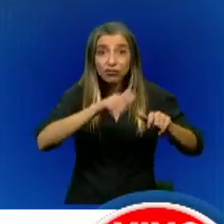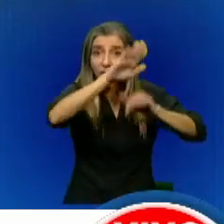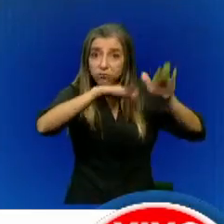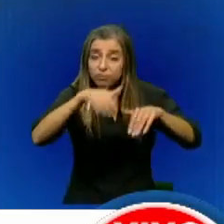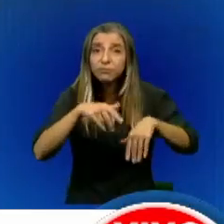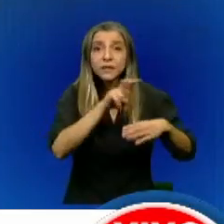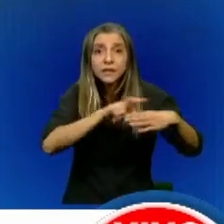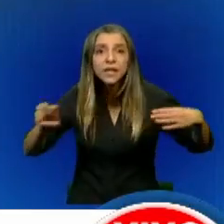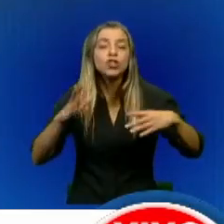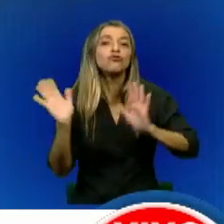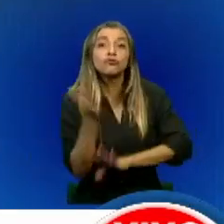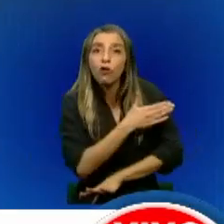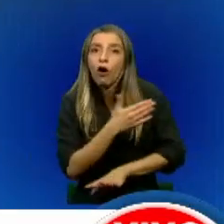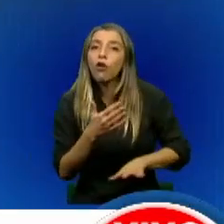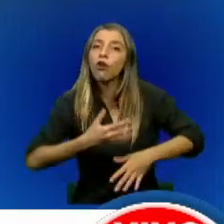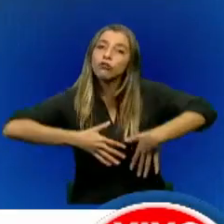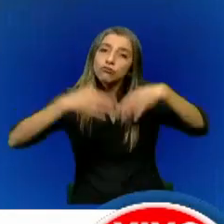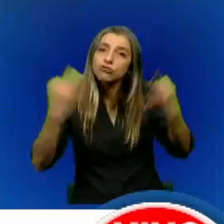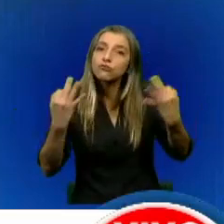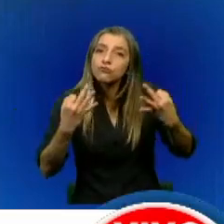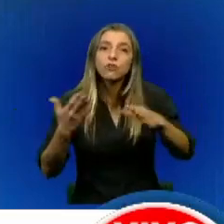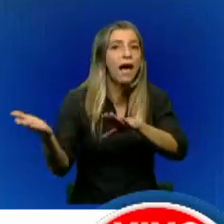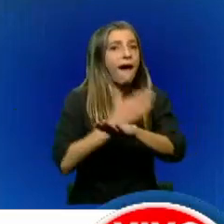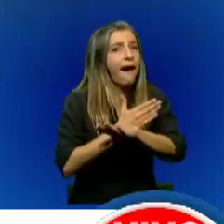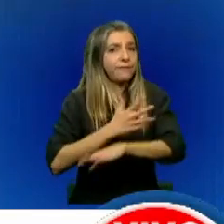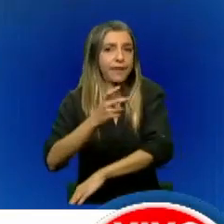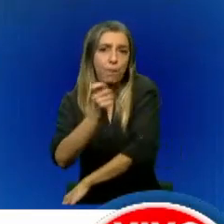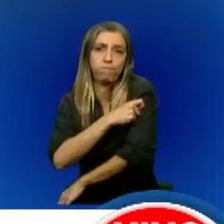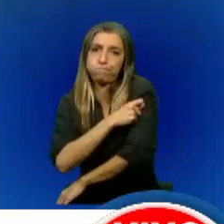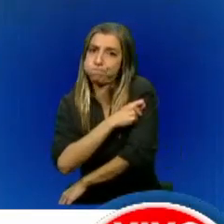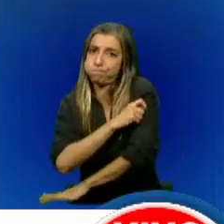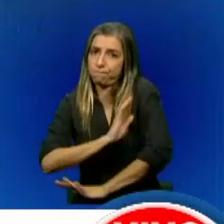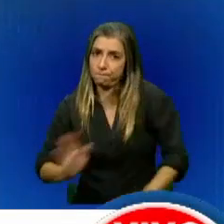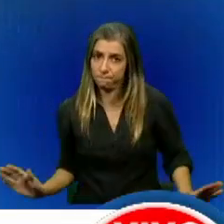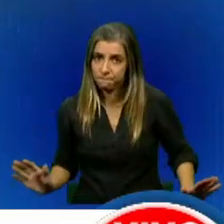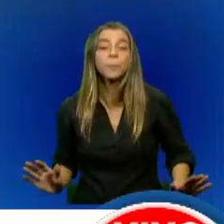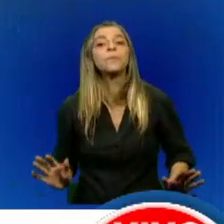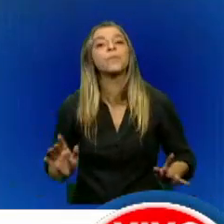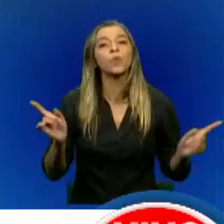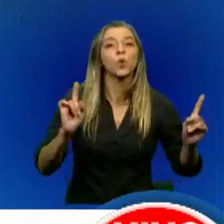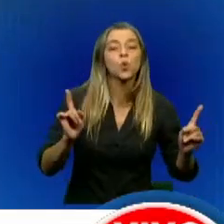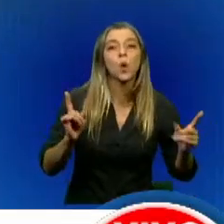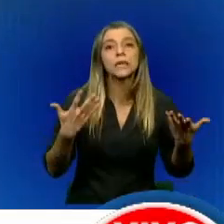un acceso asegurado a la vacunación, que nadie tenga que excusarse de